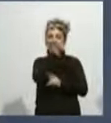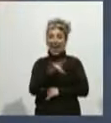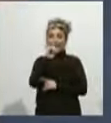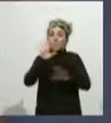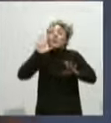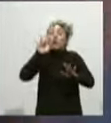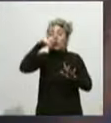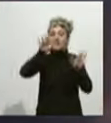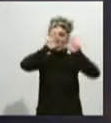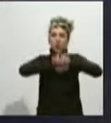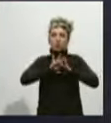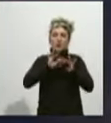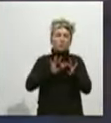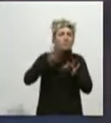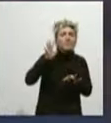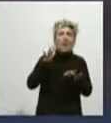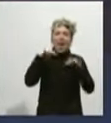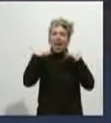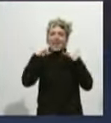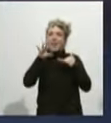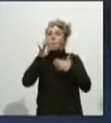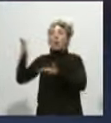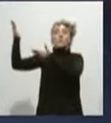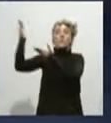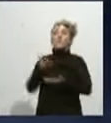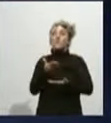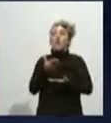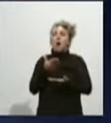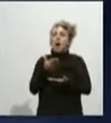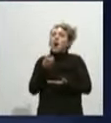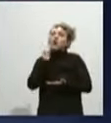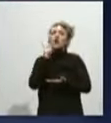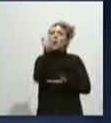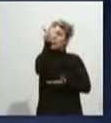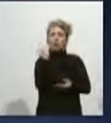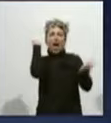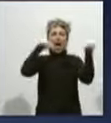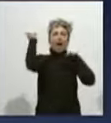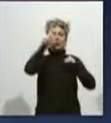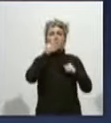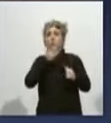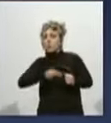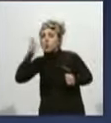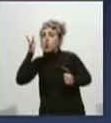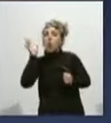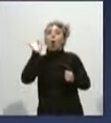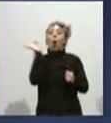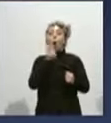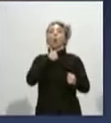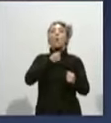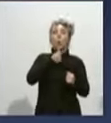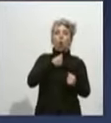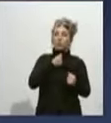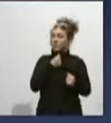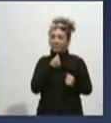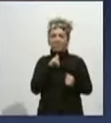la alegría y la fortuna de recibir por arriba de todo, no solamente a un magnífico actor, no solamente a un magnífico humorista, sino a